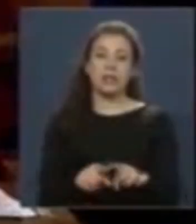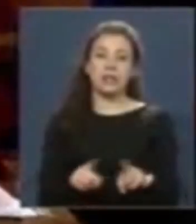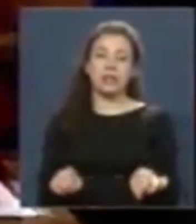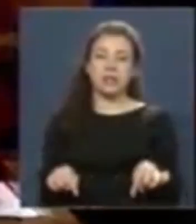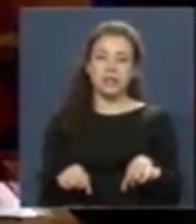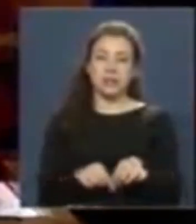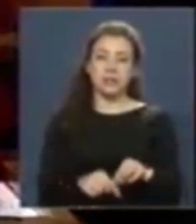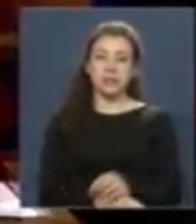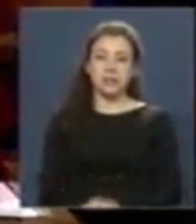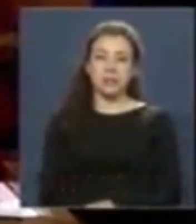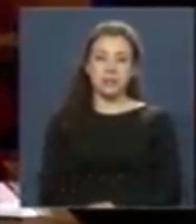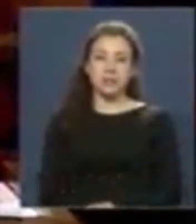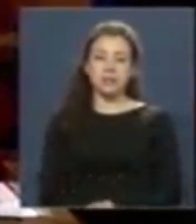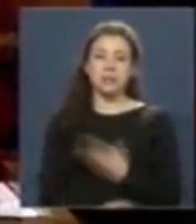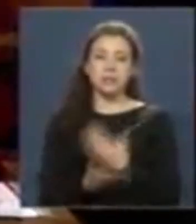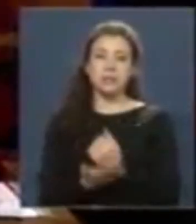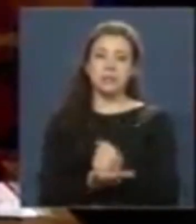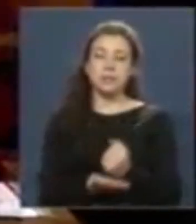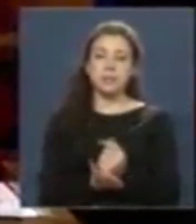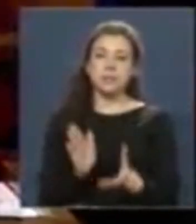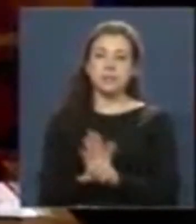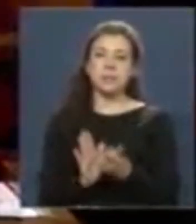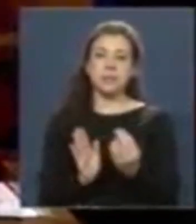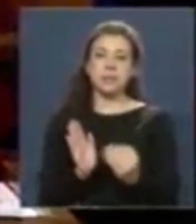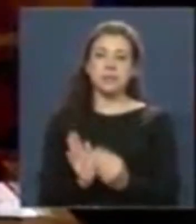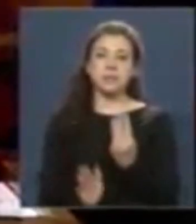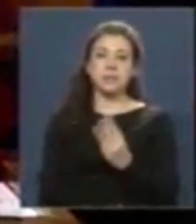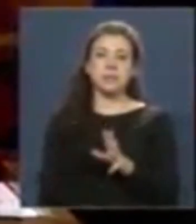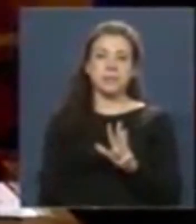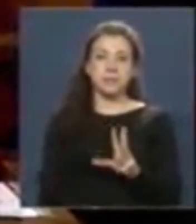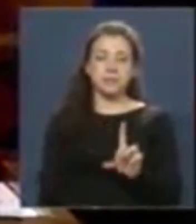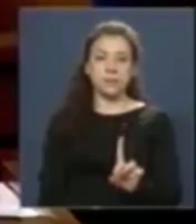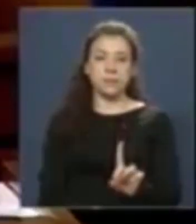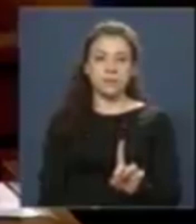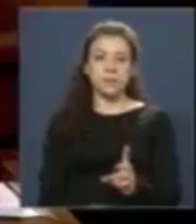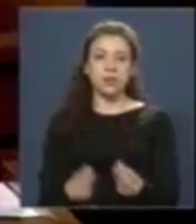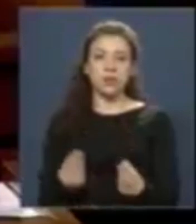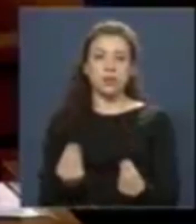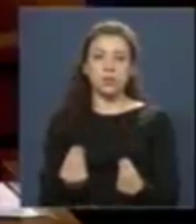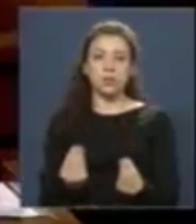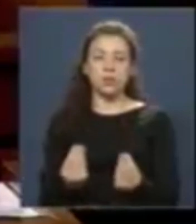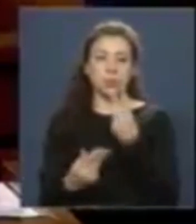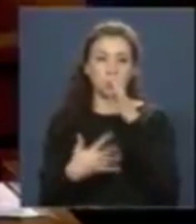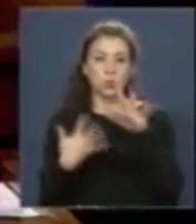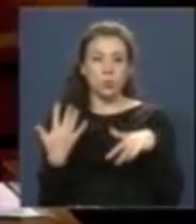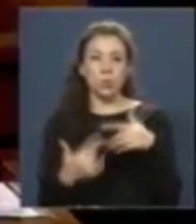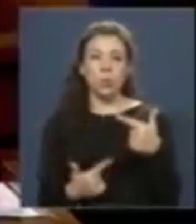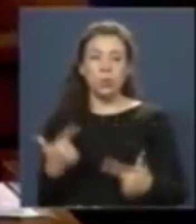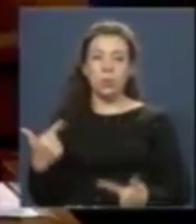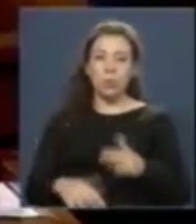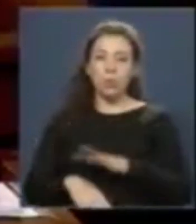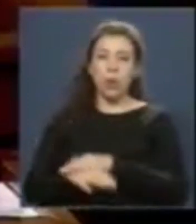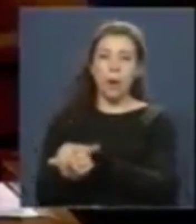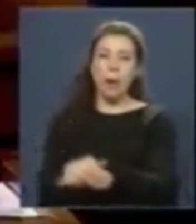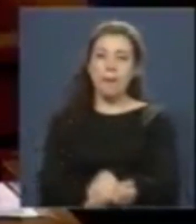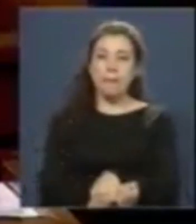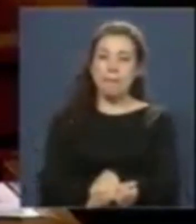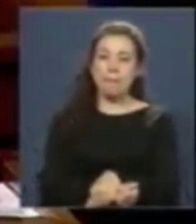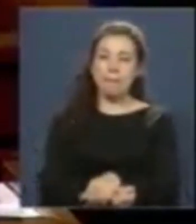Señor presidente, durante la tramitación de la ley 20.391, mucho fue el revuelo político de la oposición y las